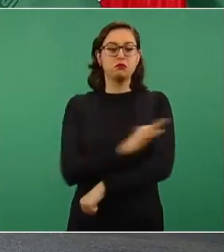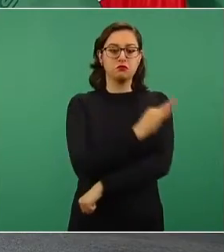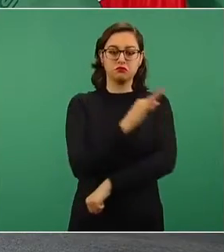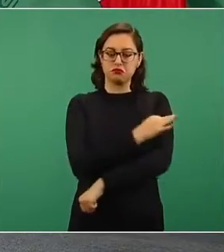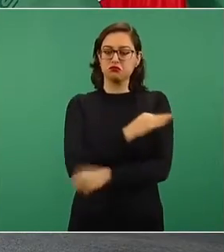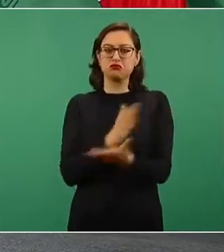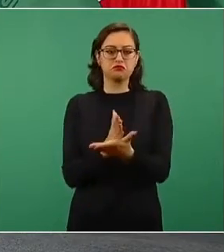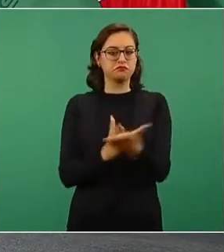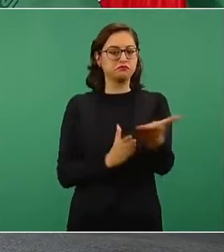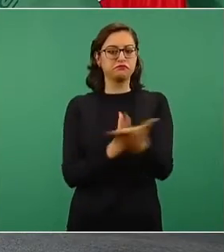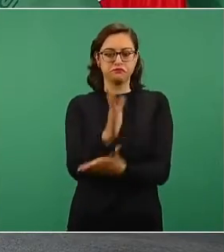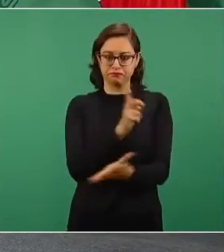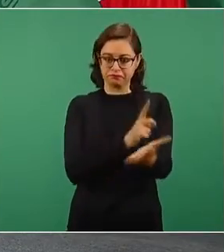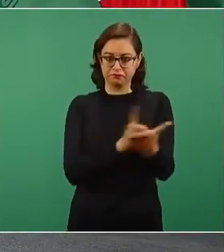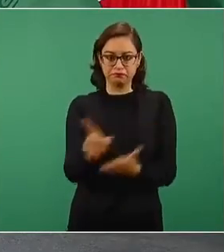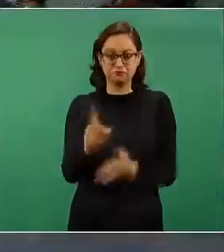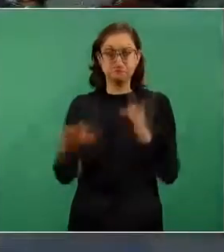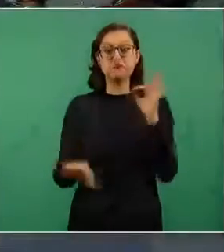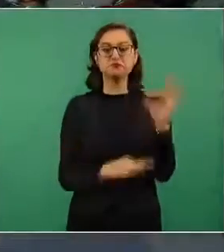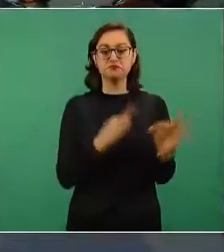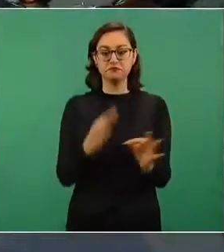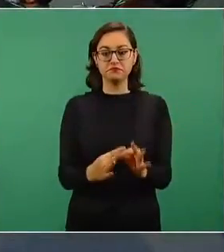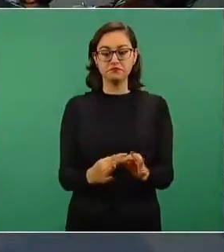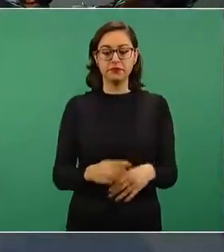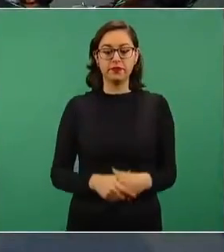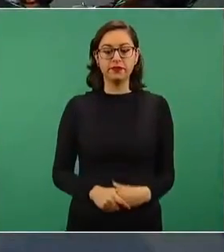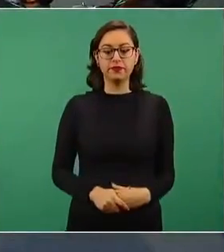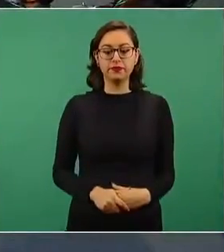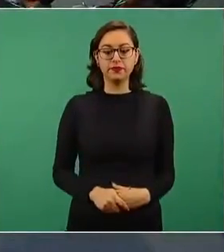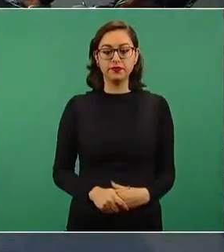derecho. Es cuanto, señor presidente.